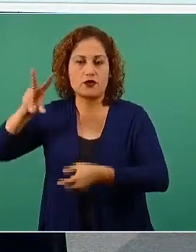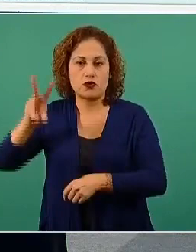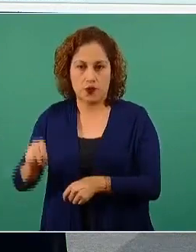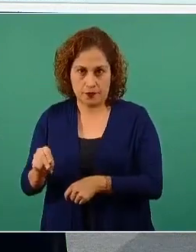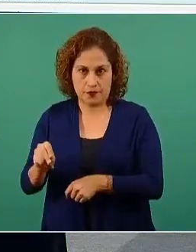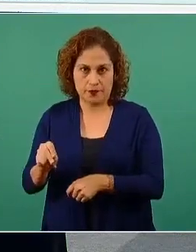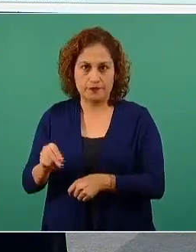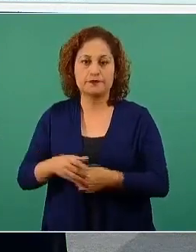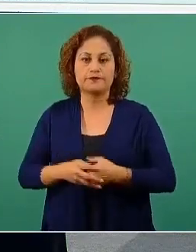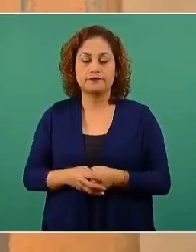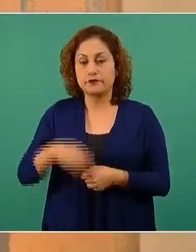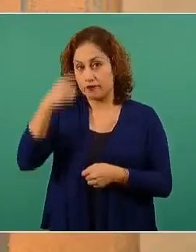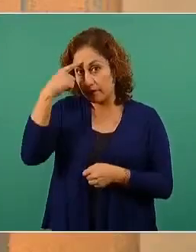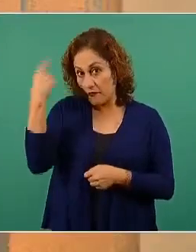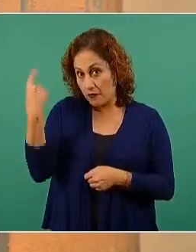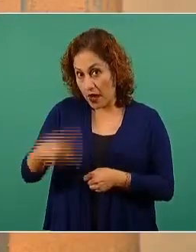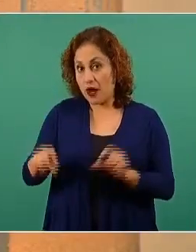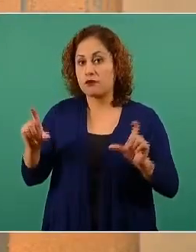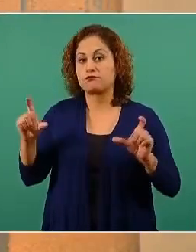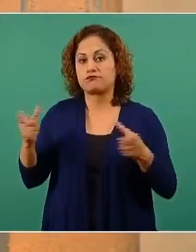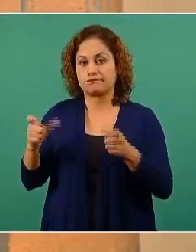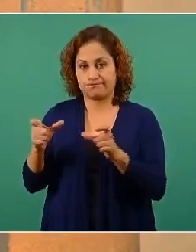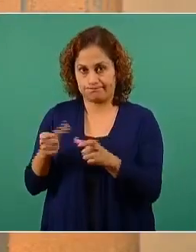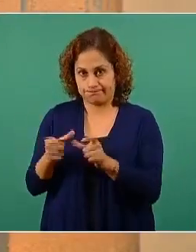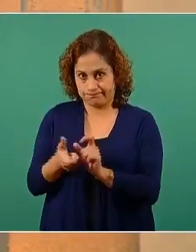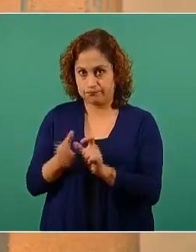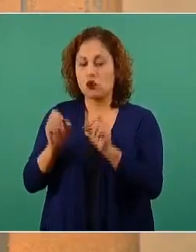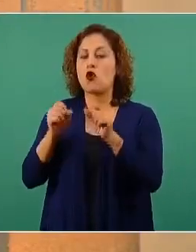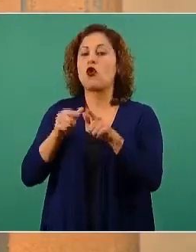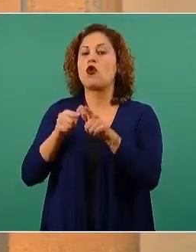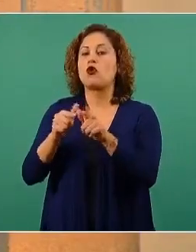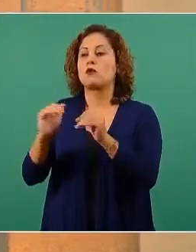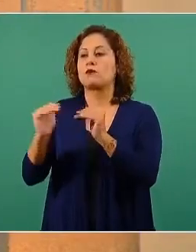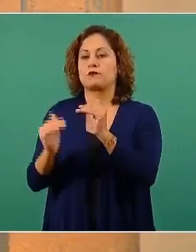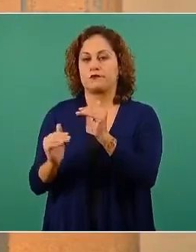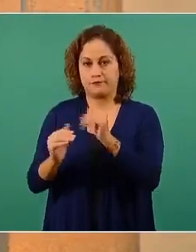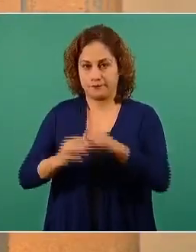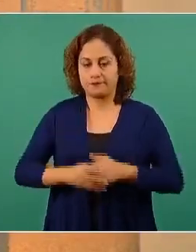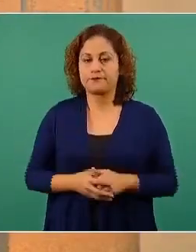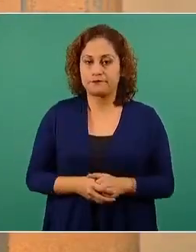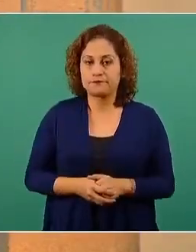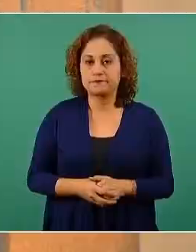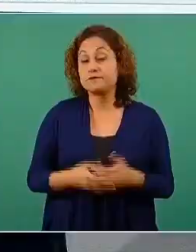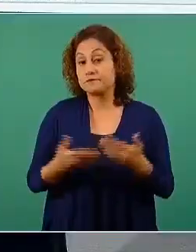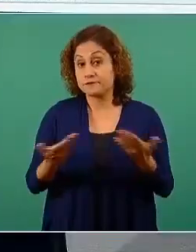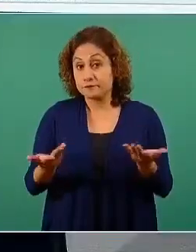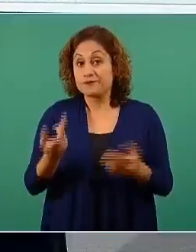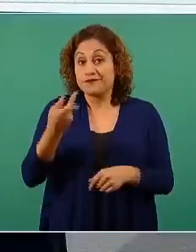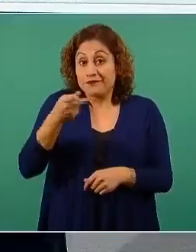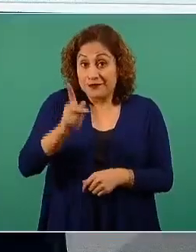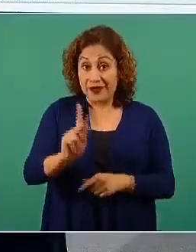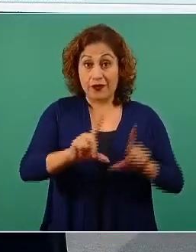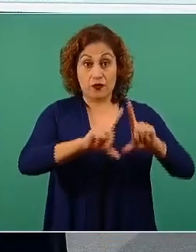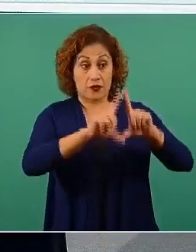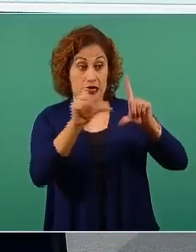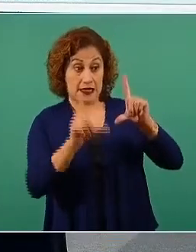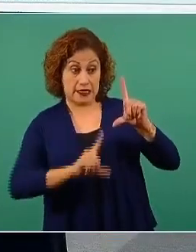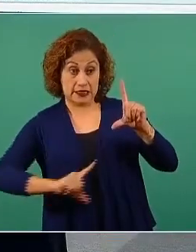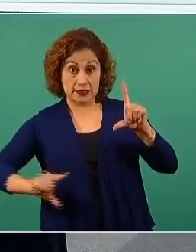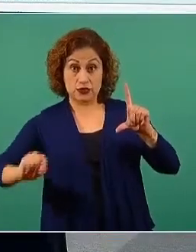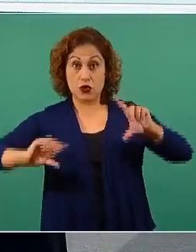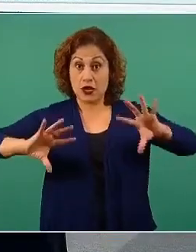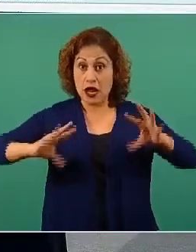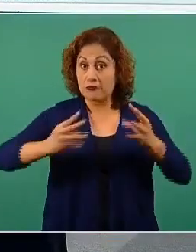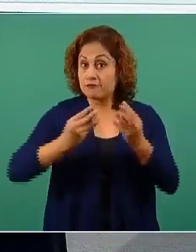nuevamente a un comportamiento de meseta o inclusive descendente. Pero bueno, sí, la epidemia a nivel nacional a